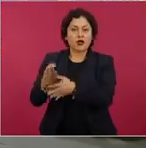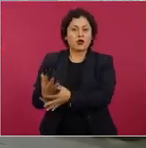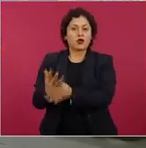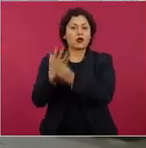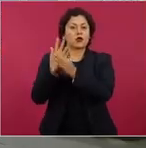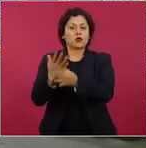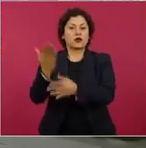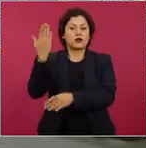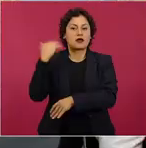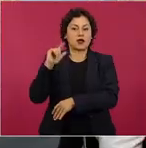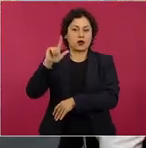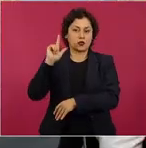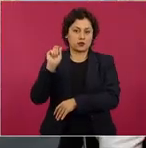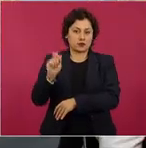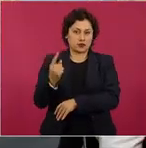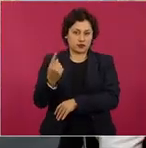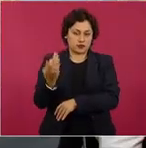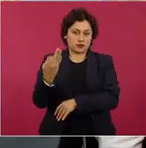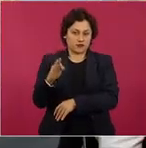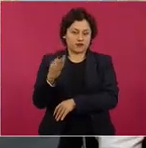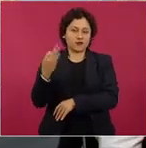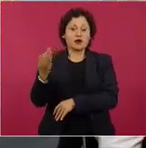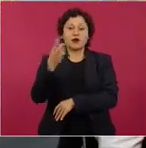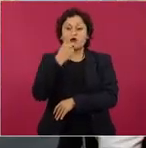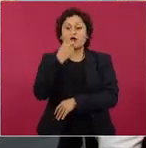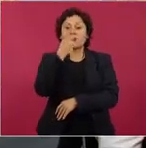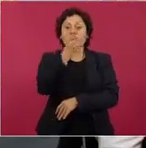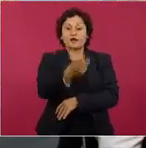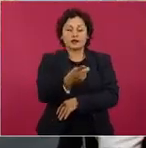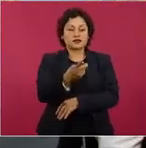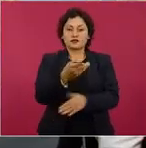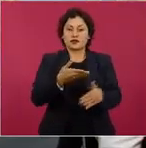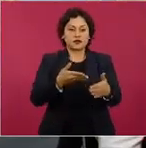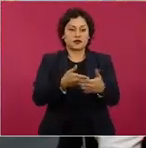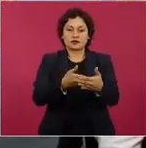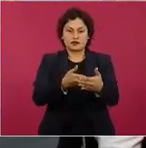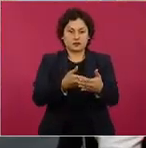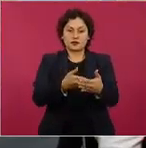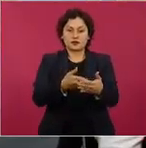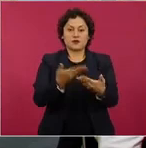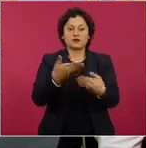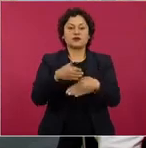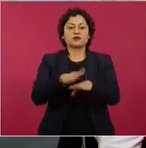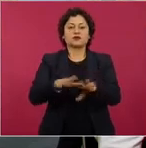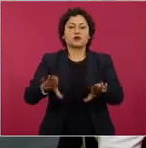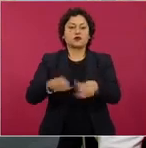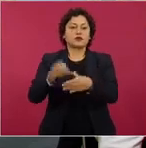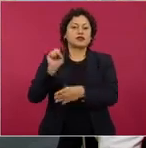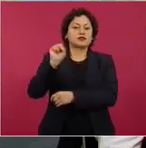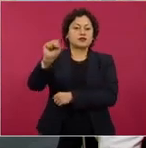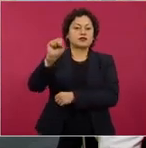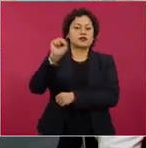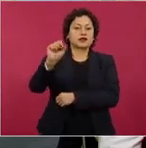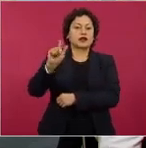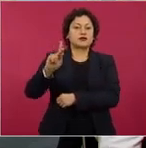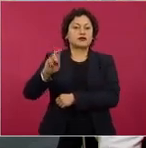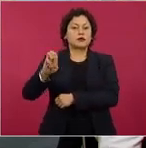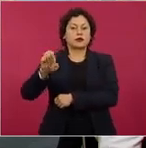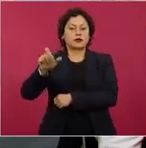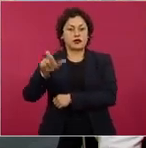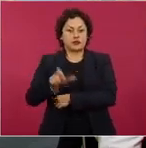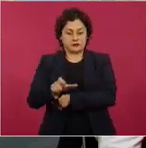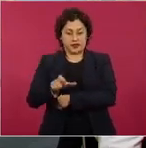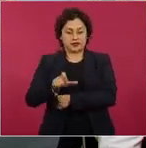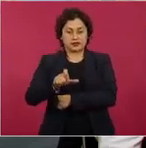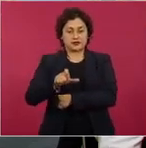de febrero como procedente el proceso de renovación de la dirigencia del Sindicato de Trabajadores Petroleros de la